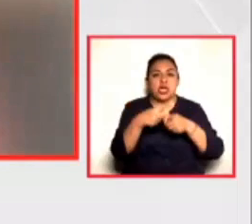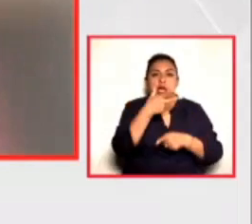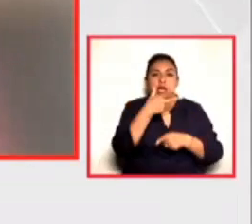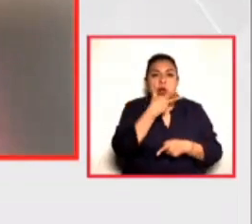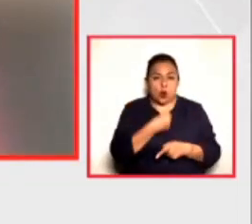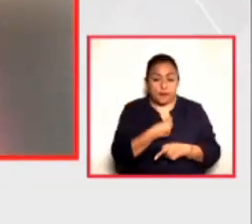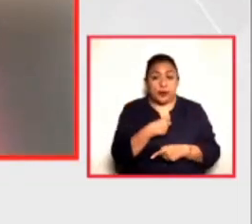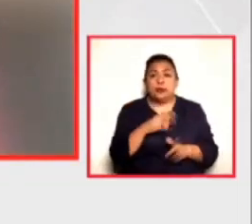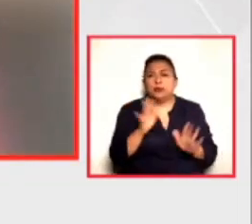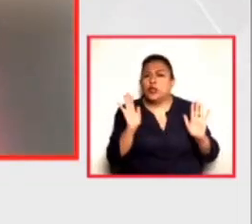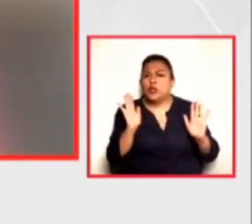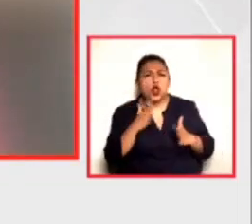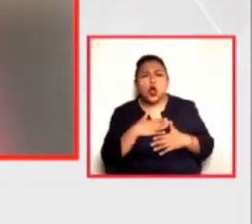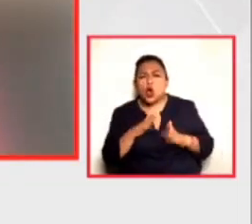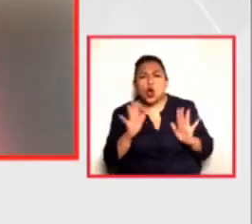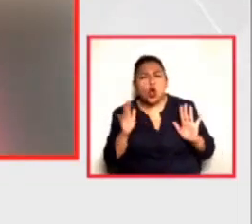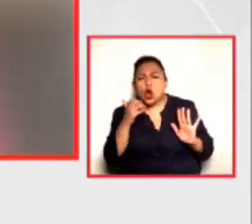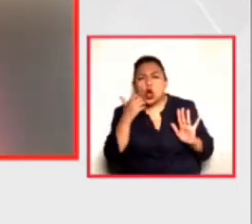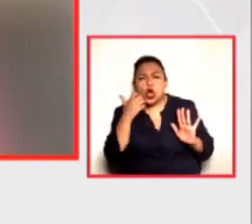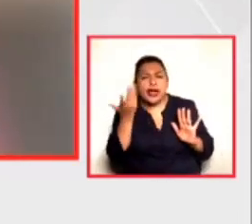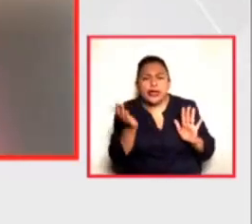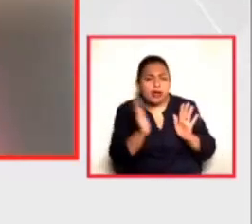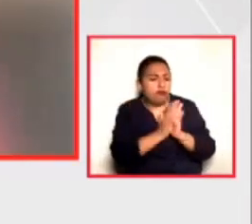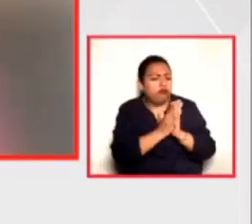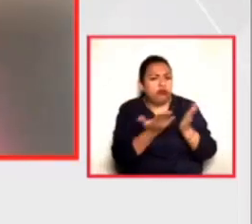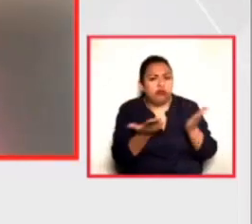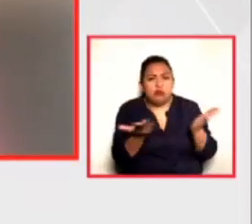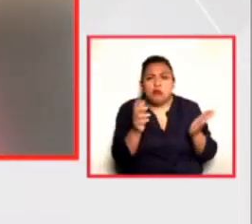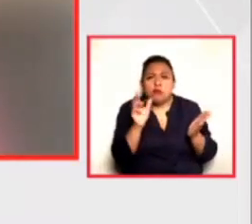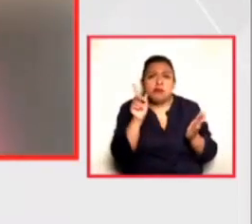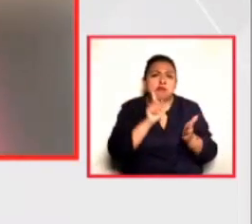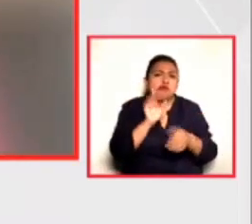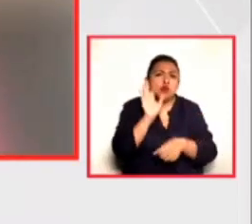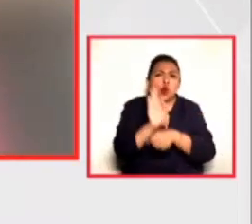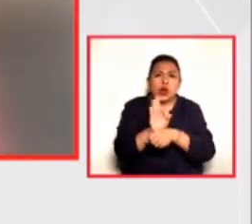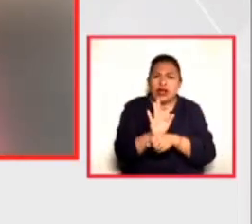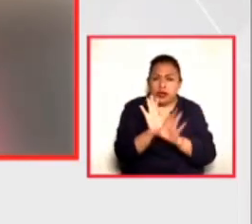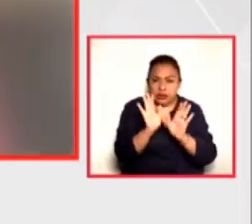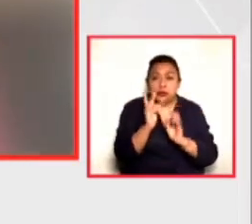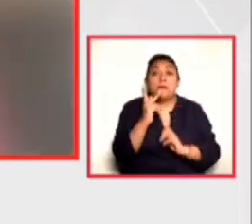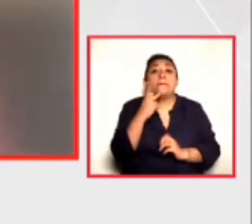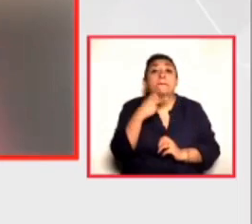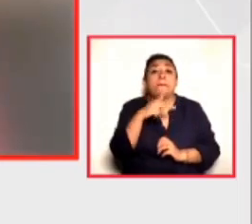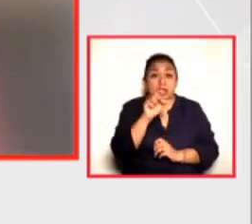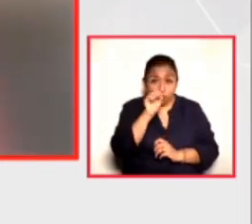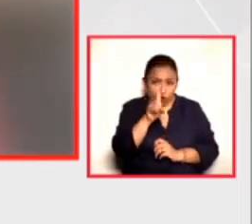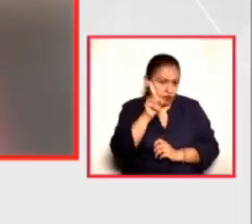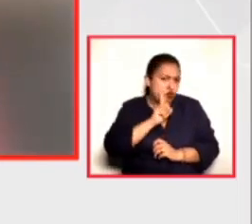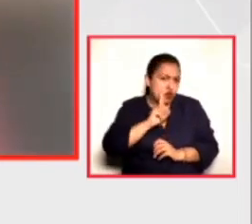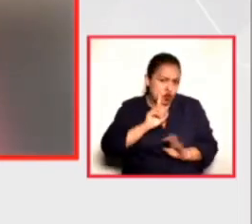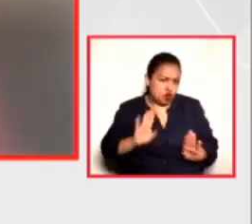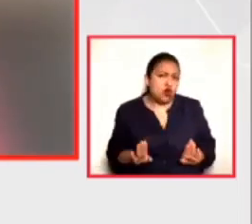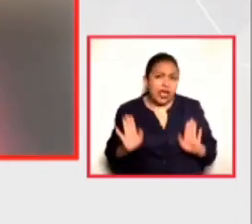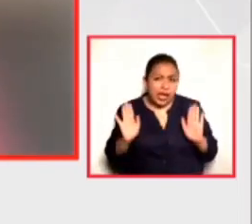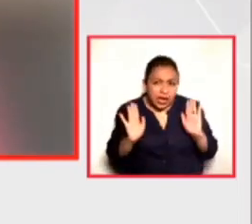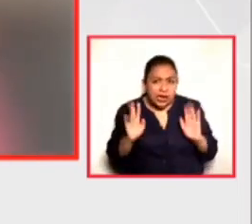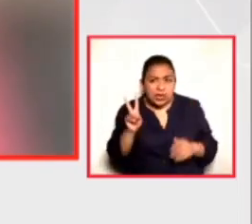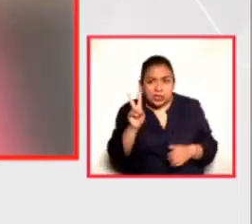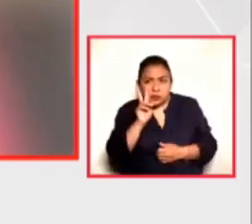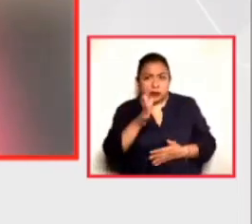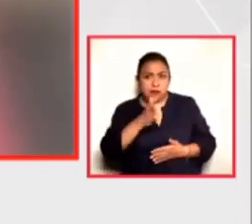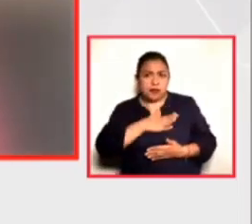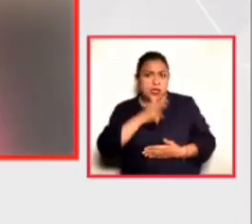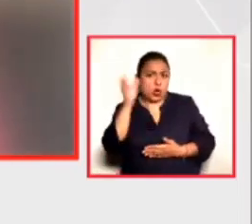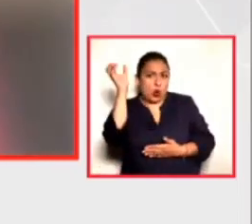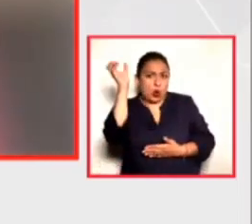no pretendía hacer una obra feminista, pero sí femenina, desde donde se pudiera ver mi punto de vista,